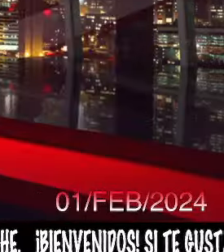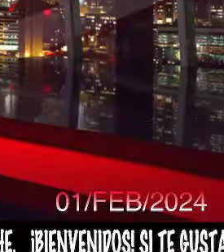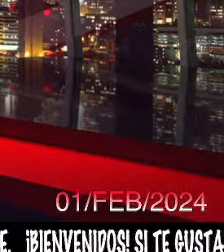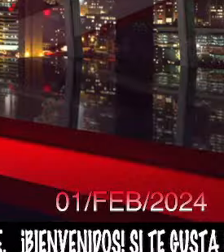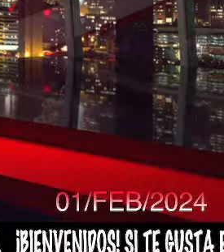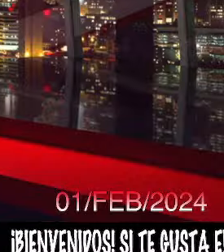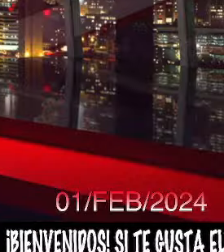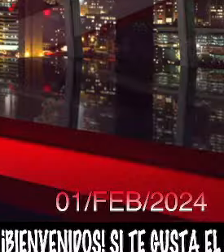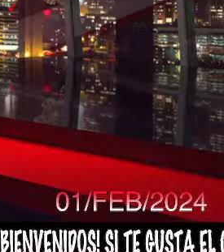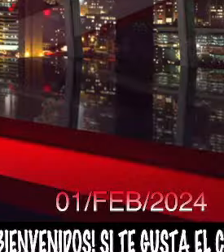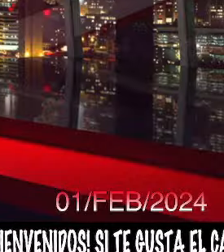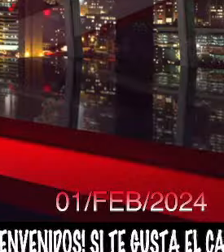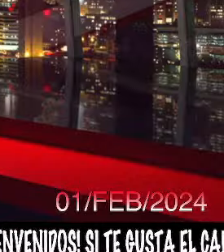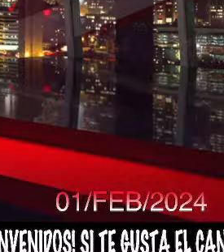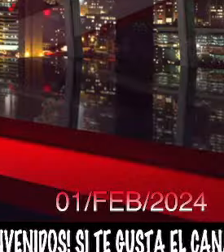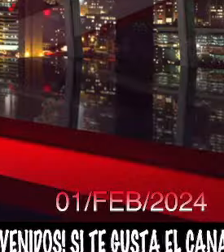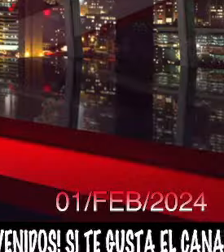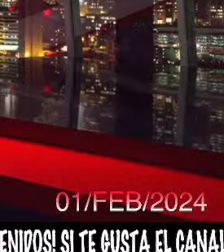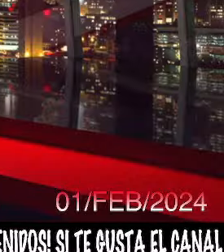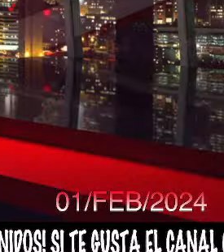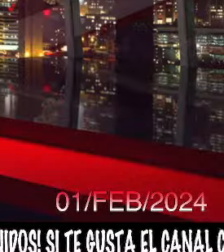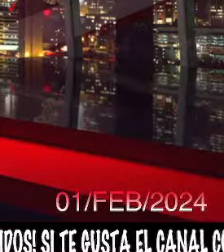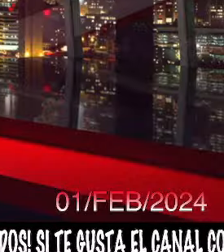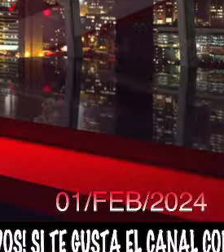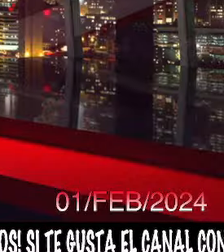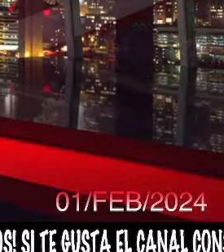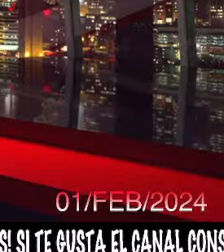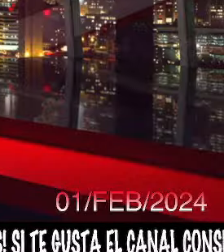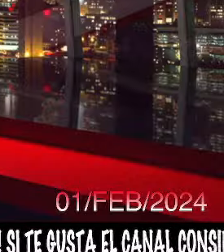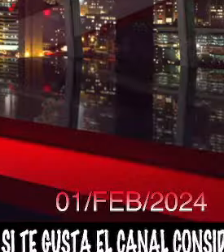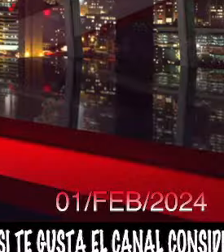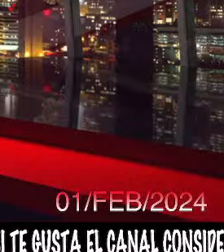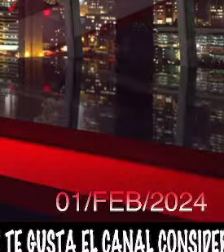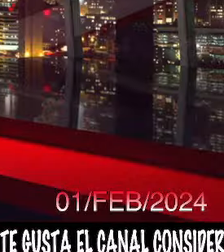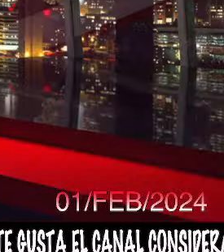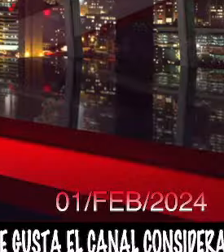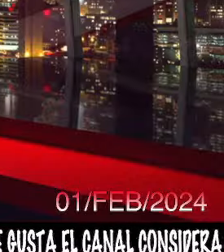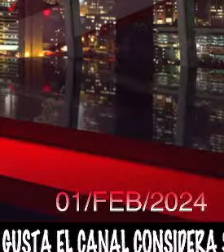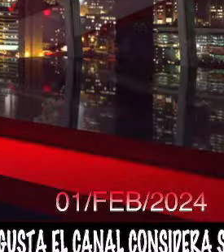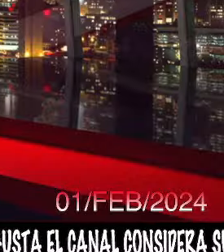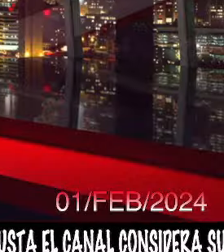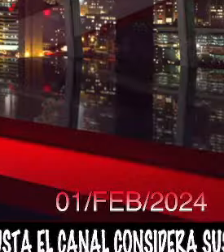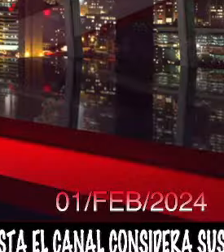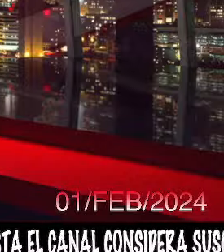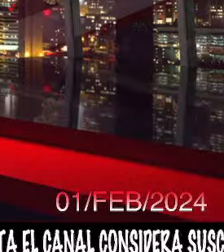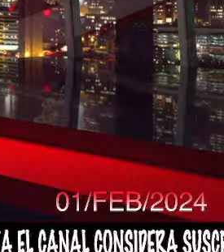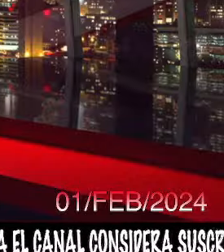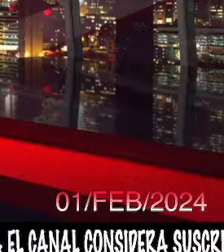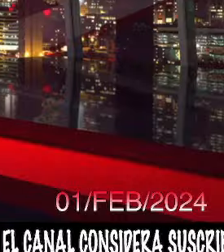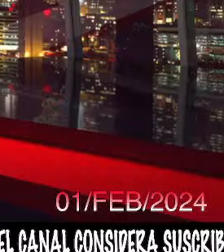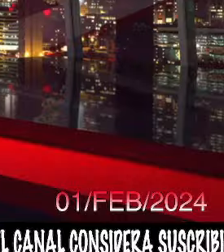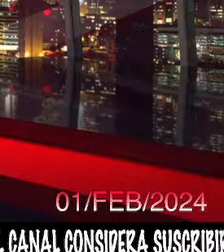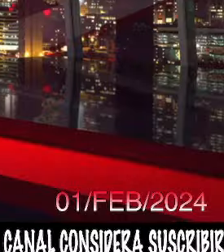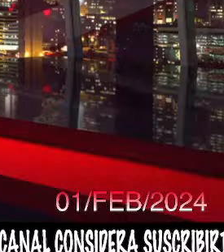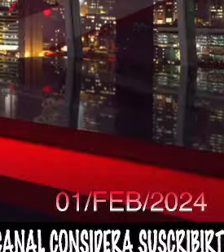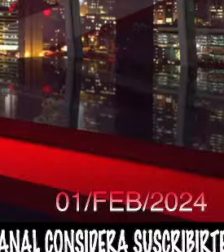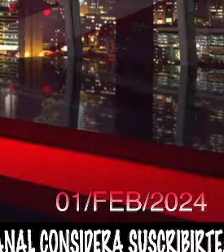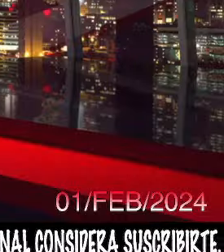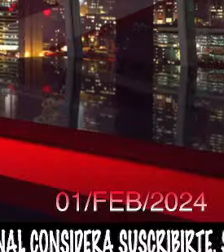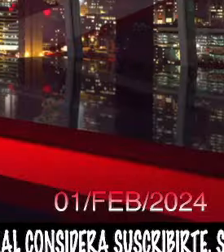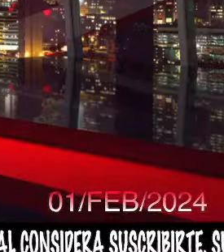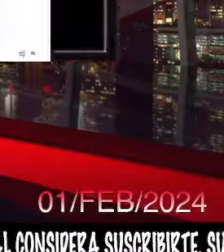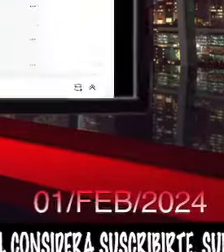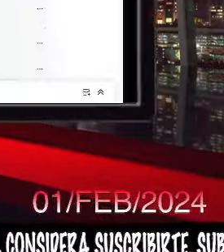verdades. Y ahora andan con este cuento facho de derecha. Sus compañeros